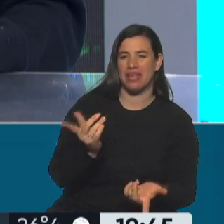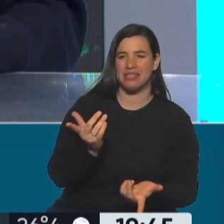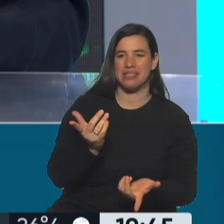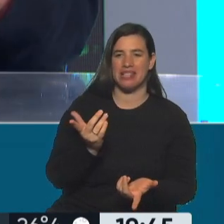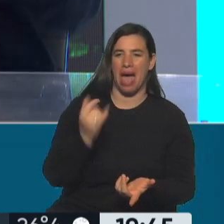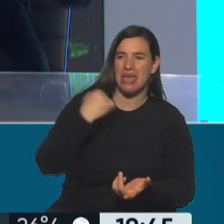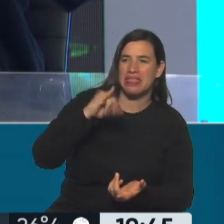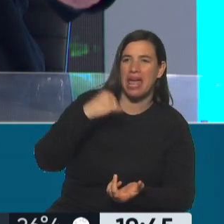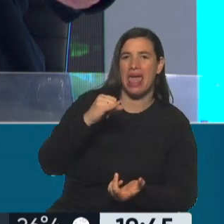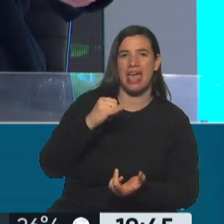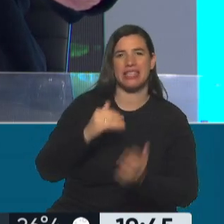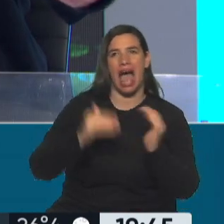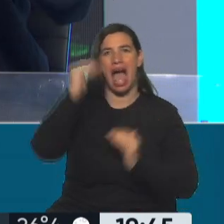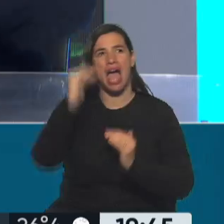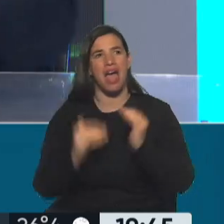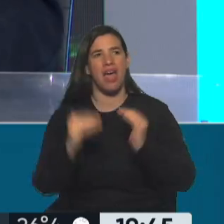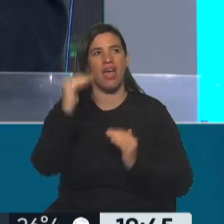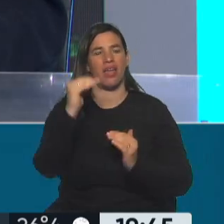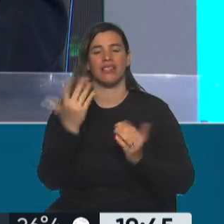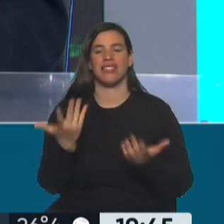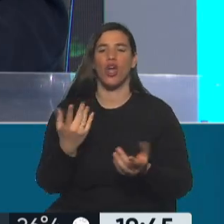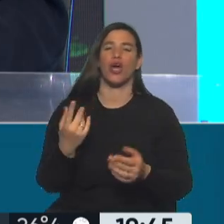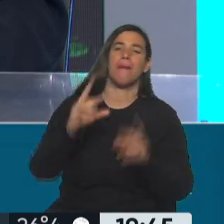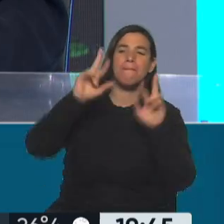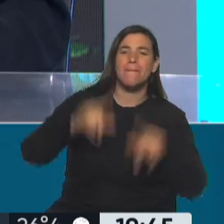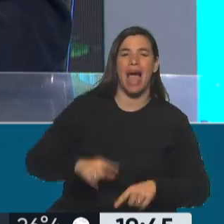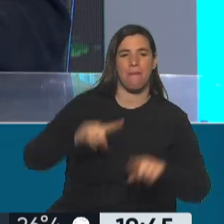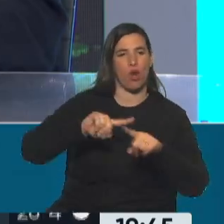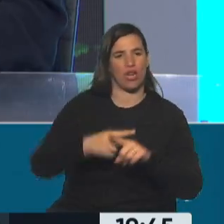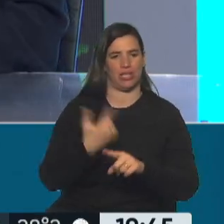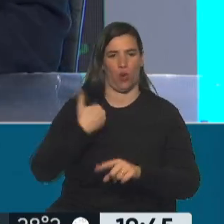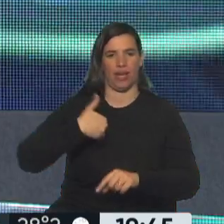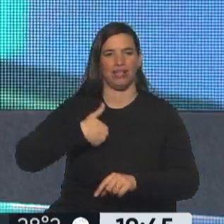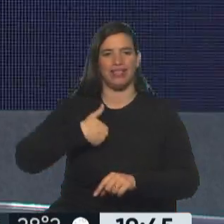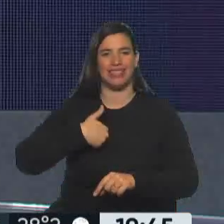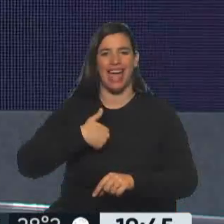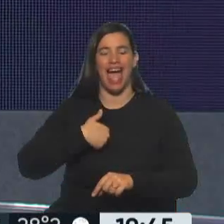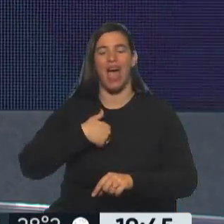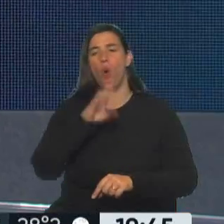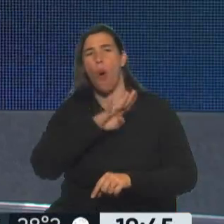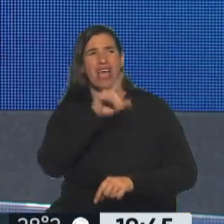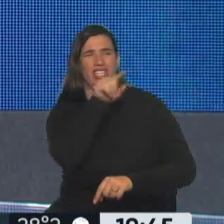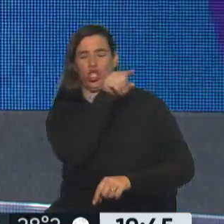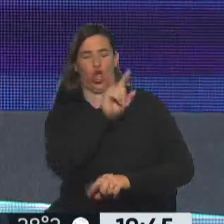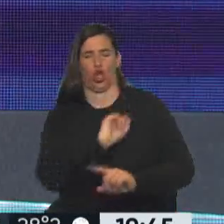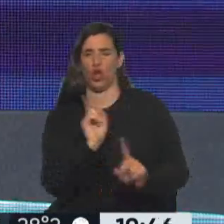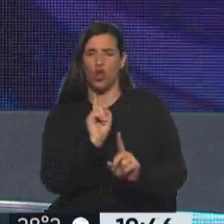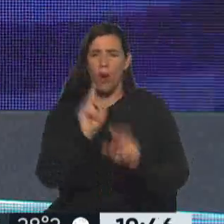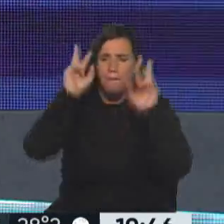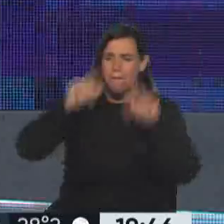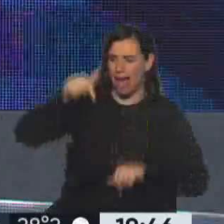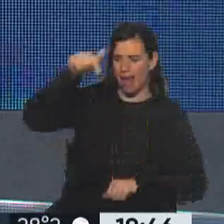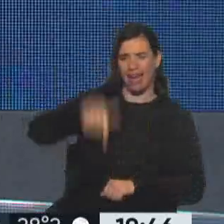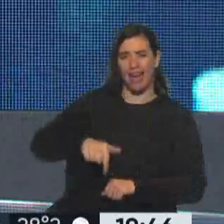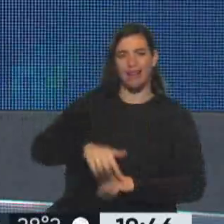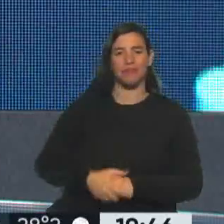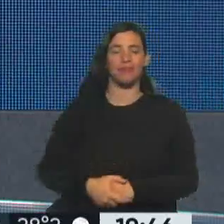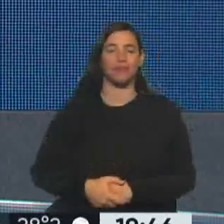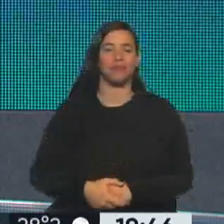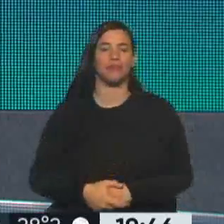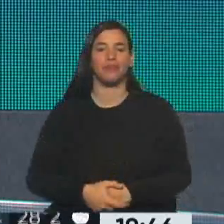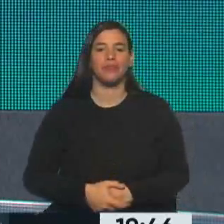Hay mucho esfuerzo de las argentinas y argentinos que se van a tener que ir pagándole al fondo y eso es injusto. Ahora, cuando Néstor